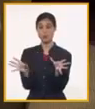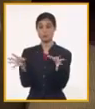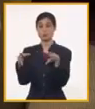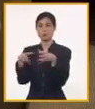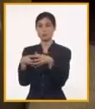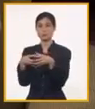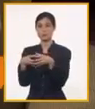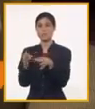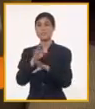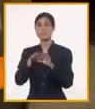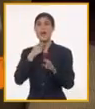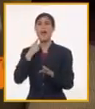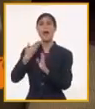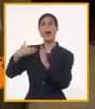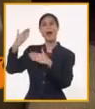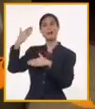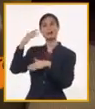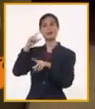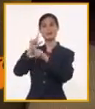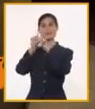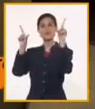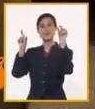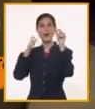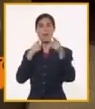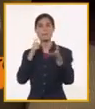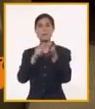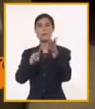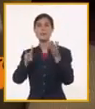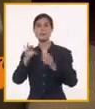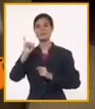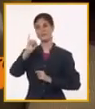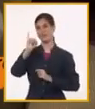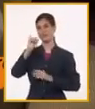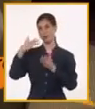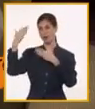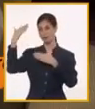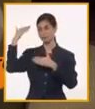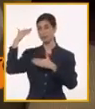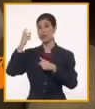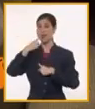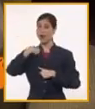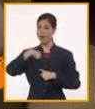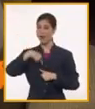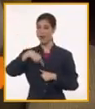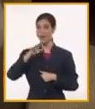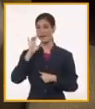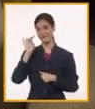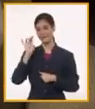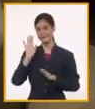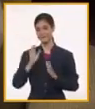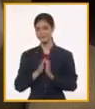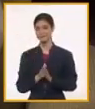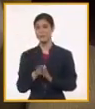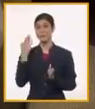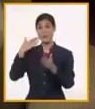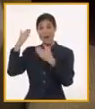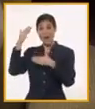6 provincias nada más. Porque yo, para decirlo de alguna forma, es que yo pude sembrar la caña,